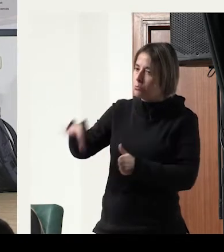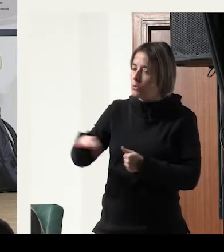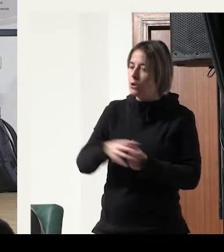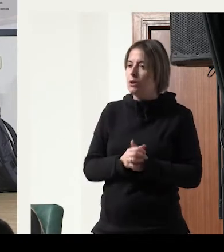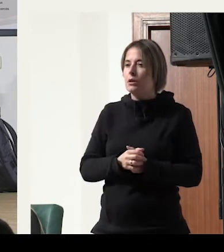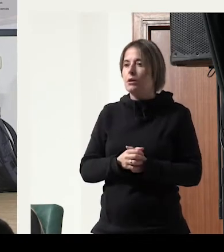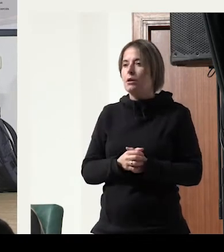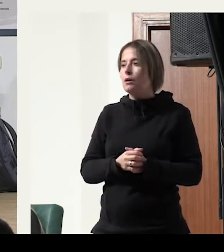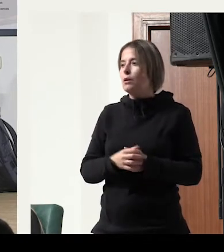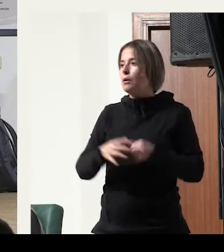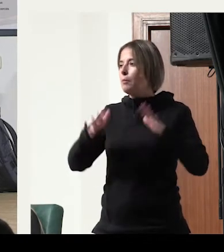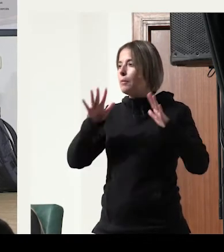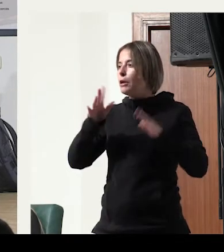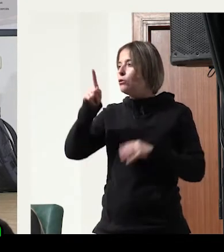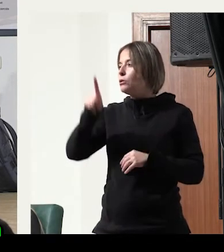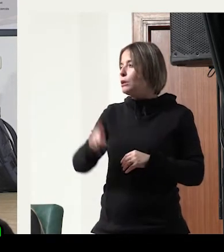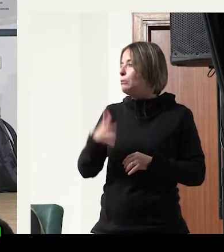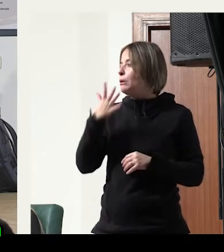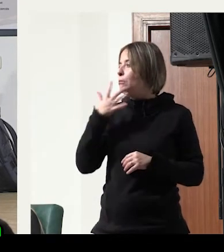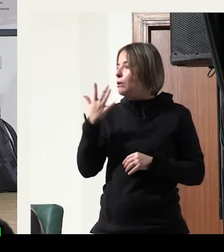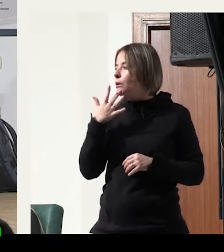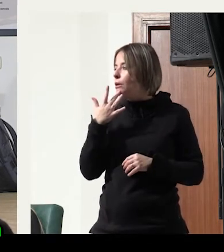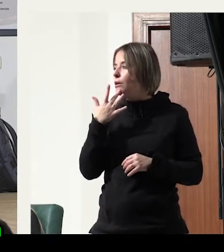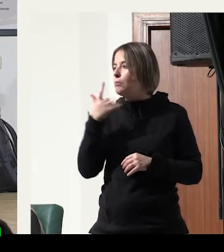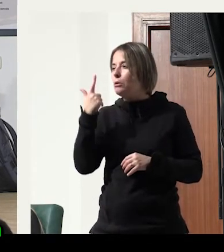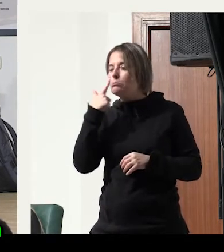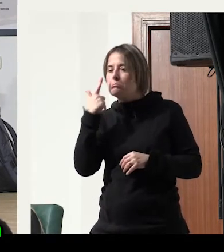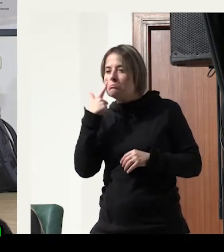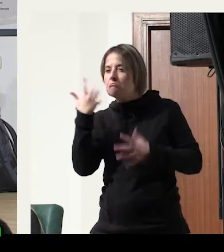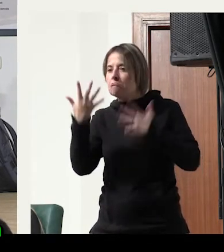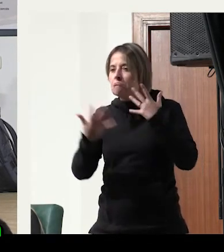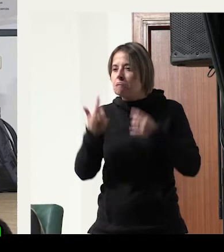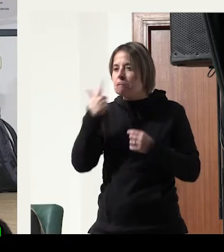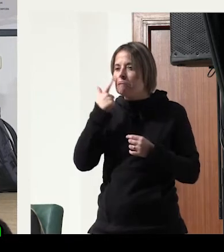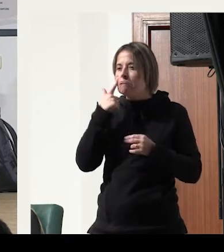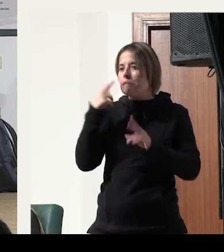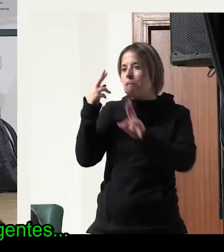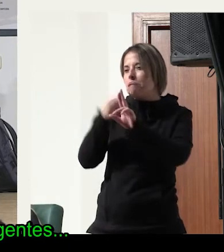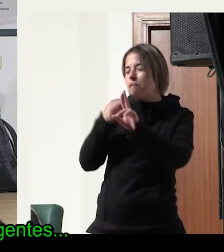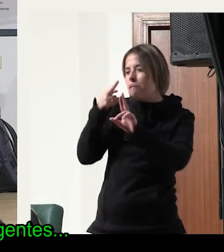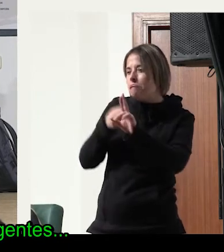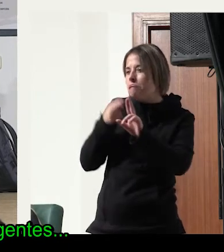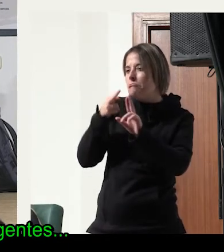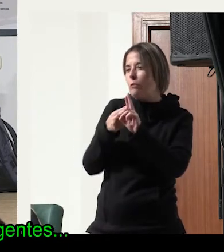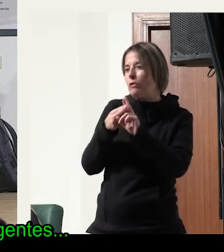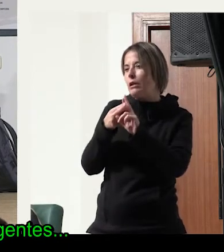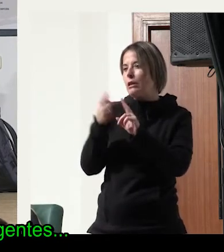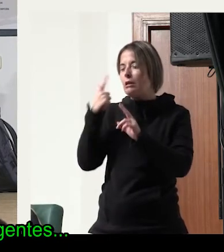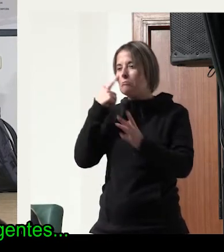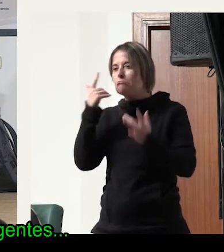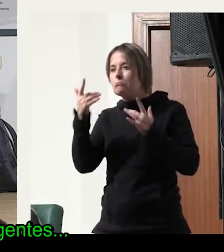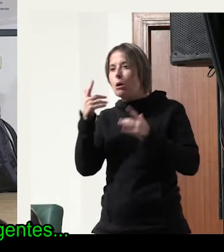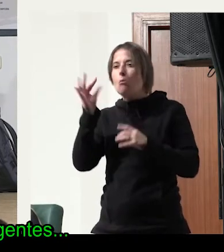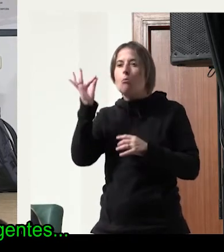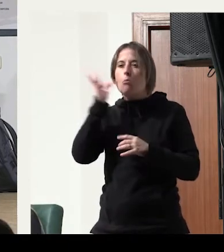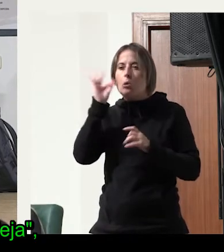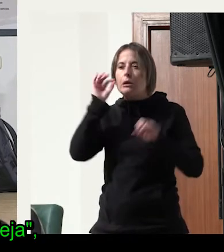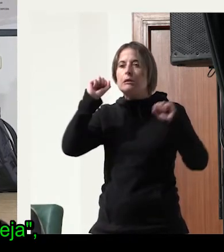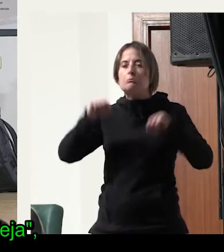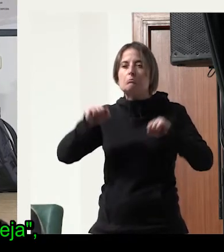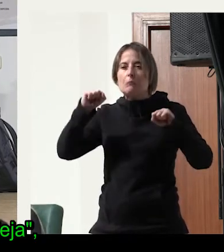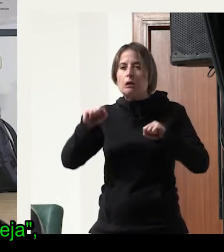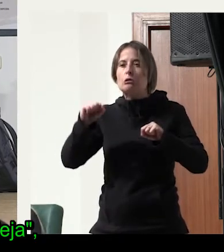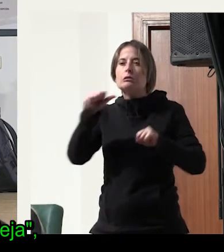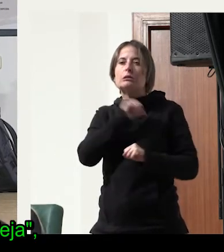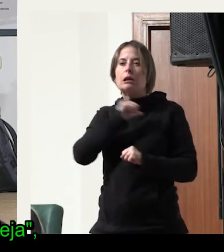también referencias, por ejemplo, de ficción, es que tenemos pocas referencias de ficción de mujeres mayores autónomas, agentes.